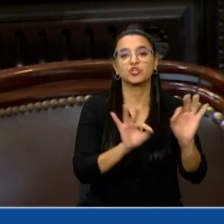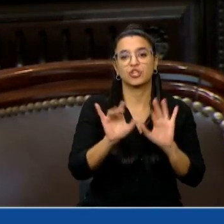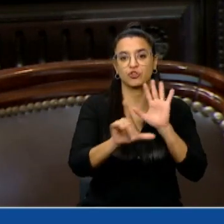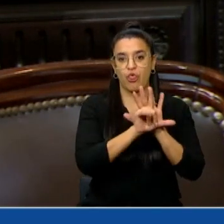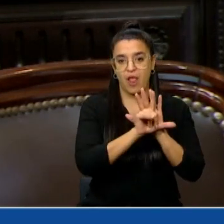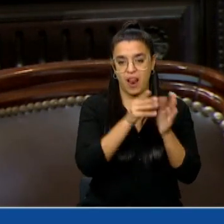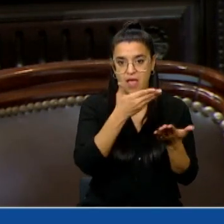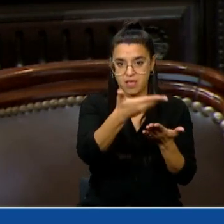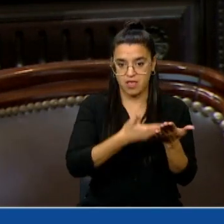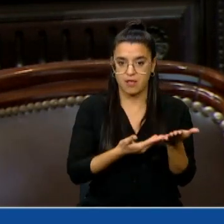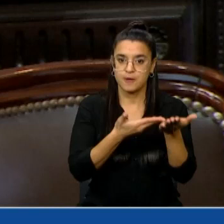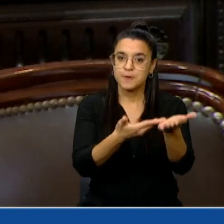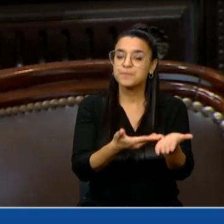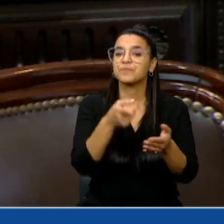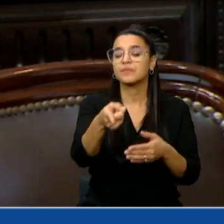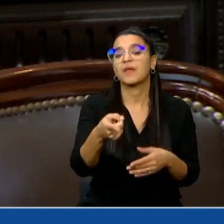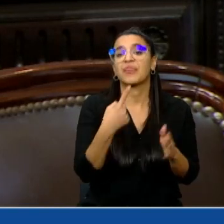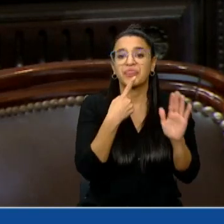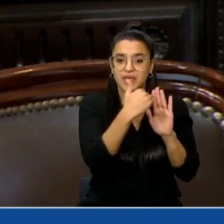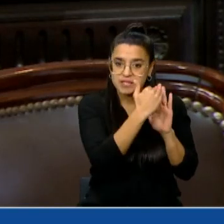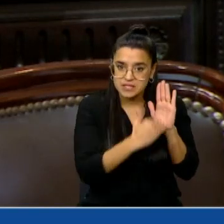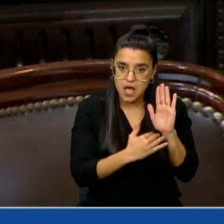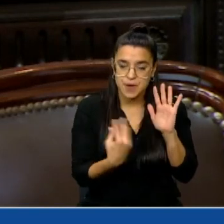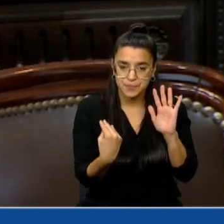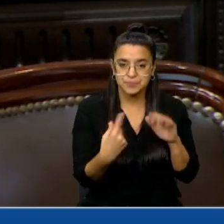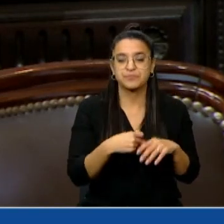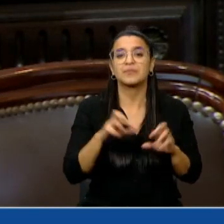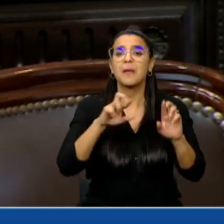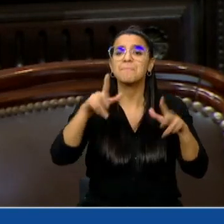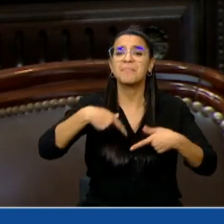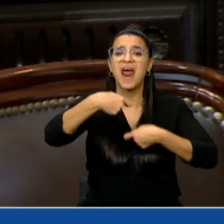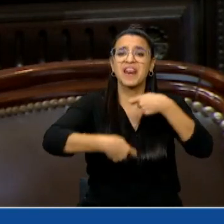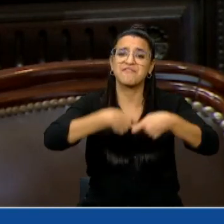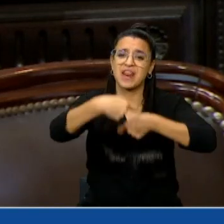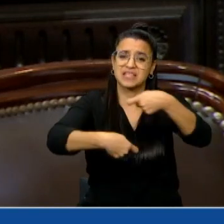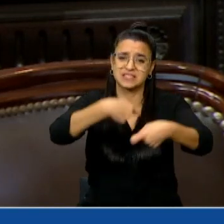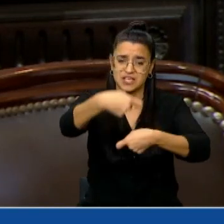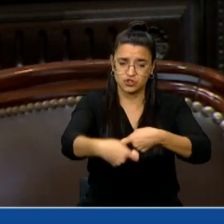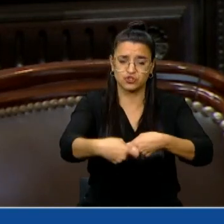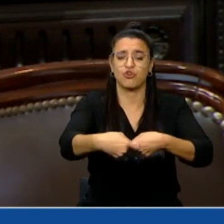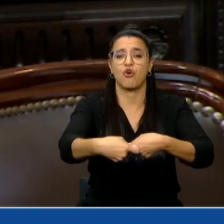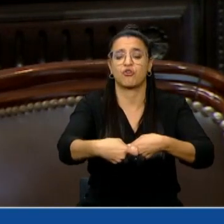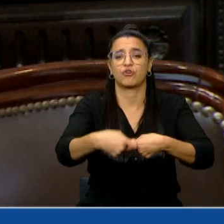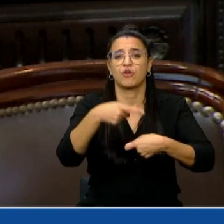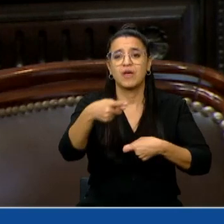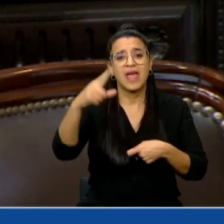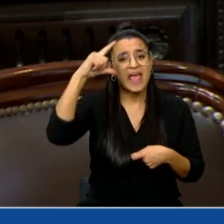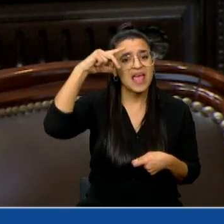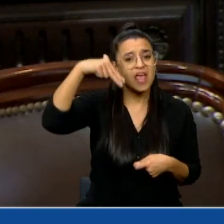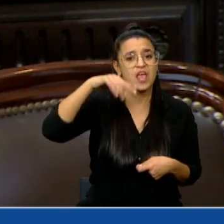ley que contempla lo siguiente: un plan de refinanciación ante el